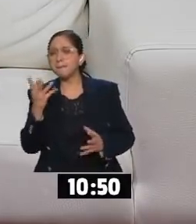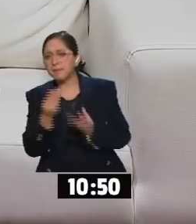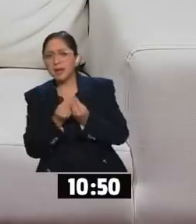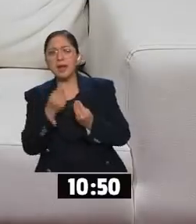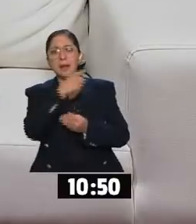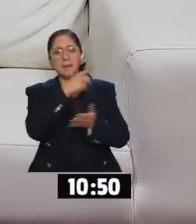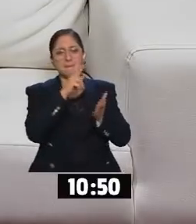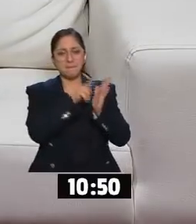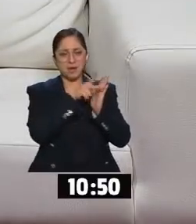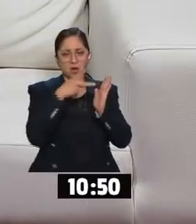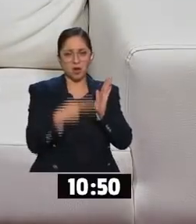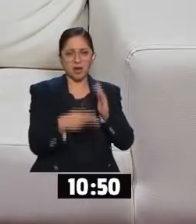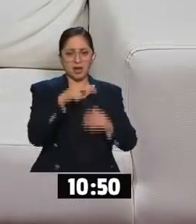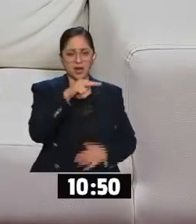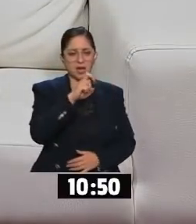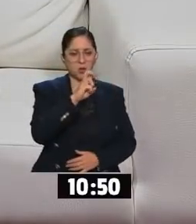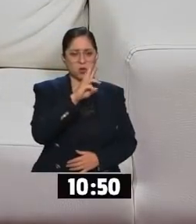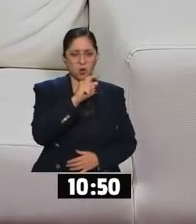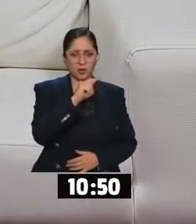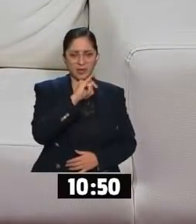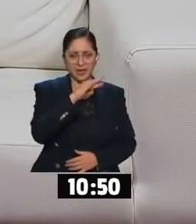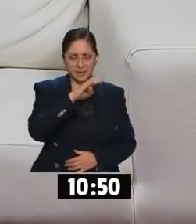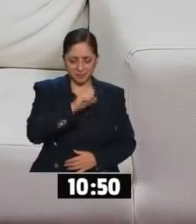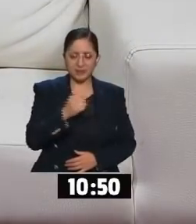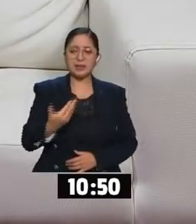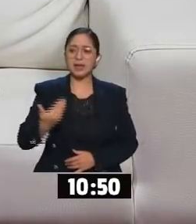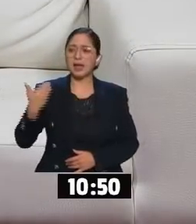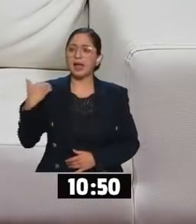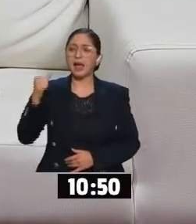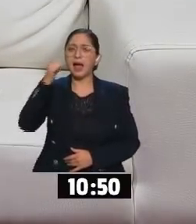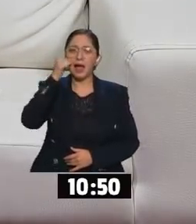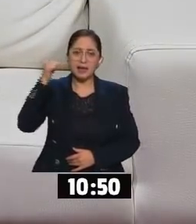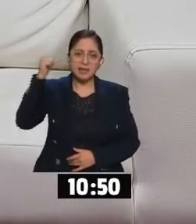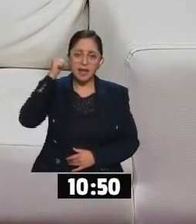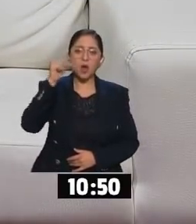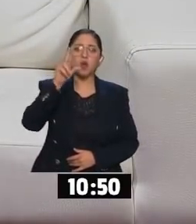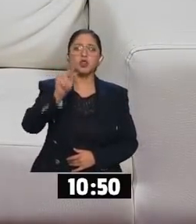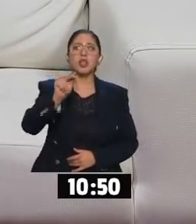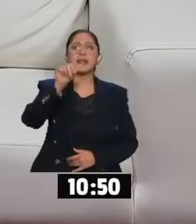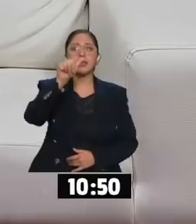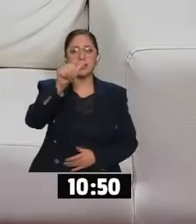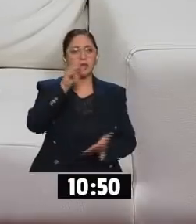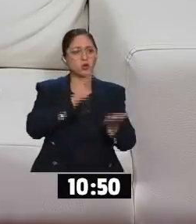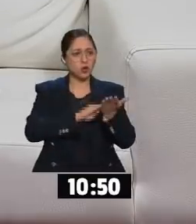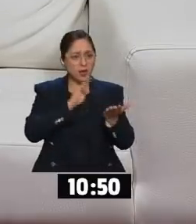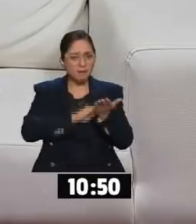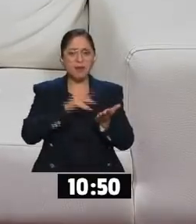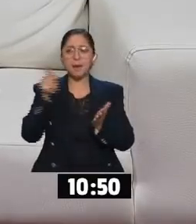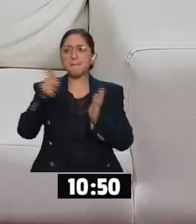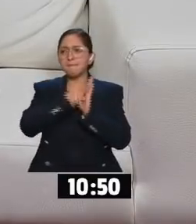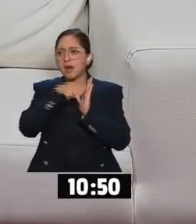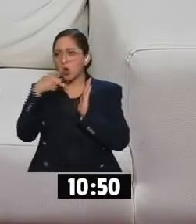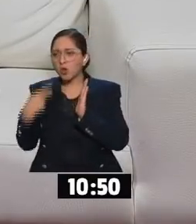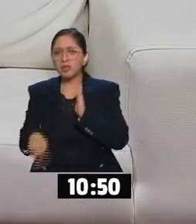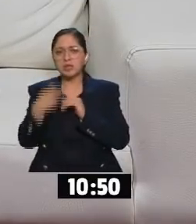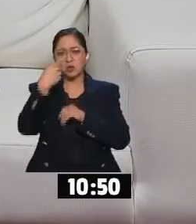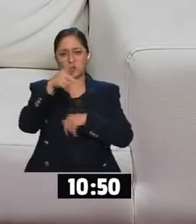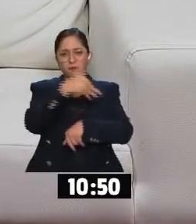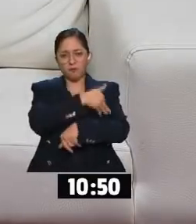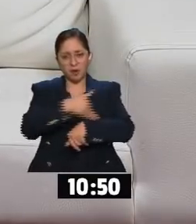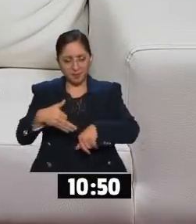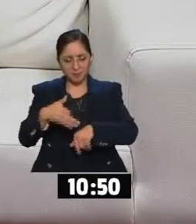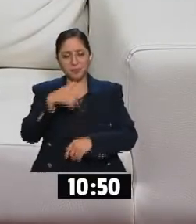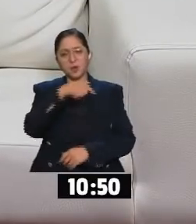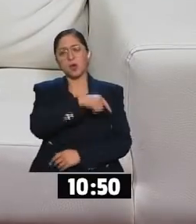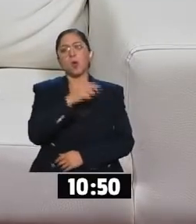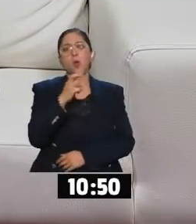Times, y ayer se recibieron 86 más refugiados, periodistas y sus familias, esta vez de The Wall